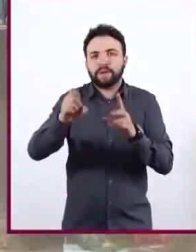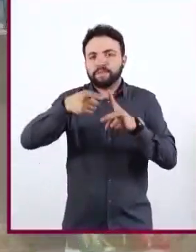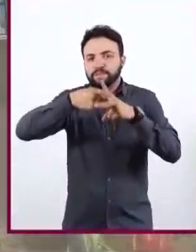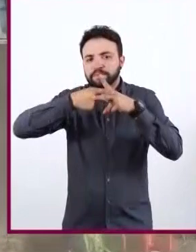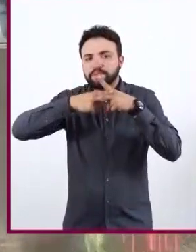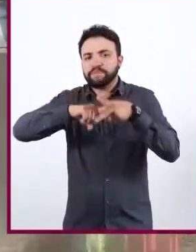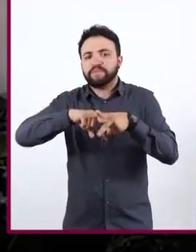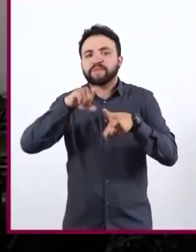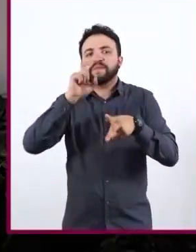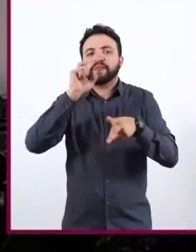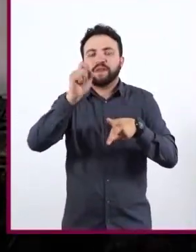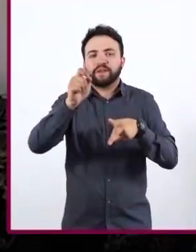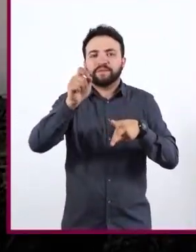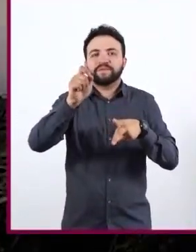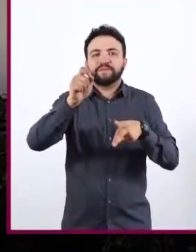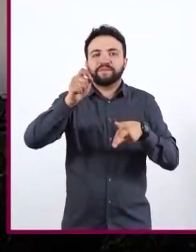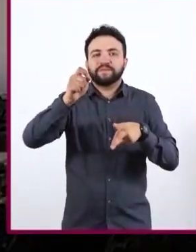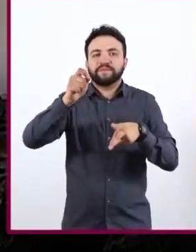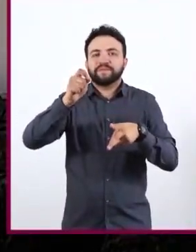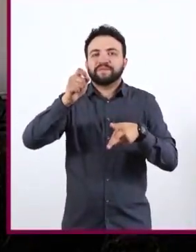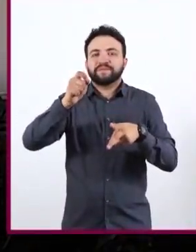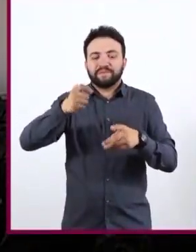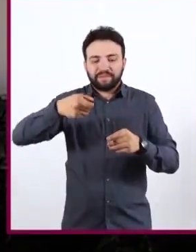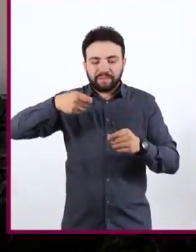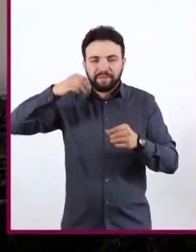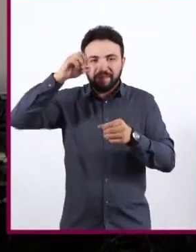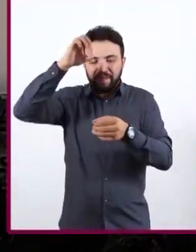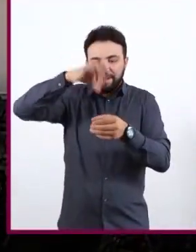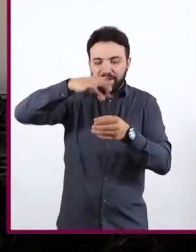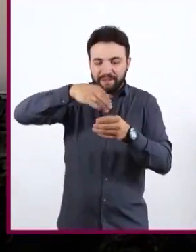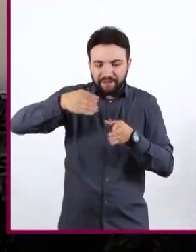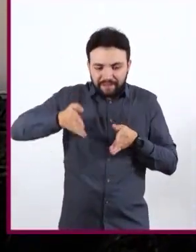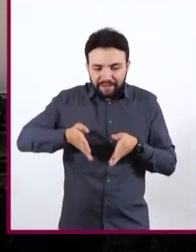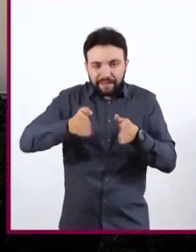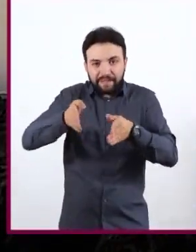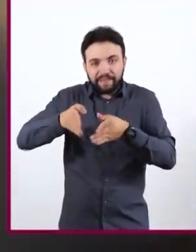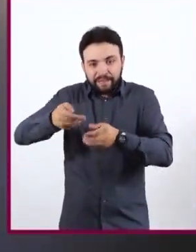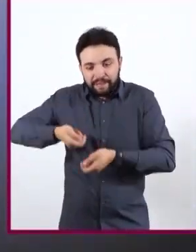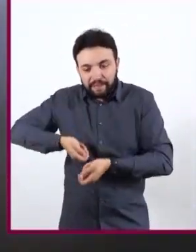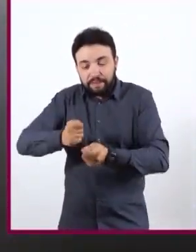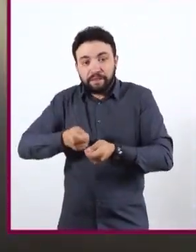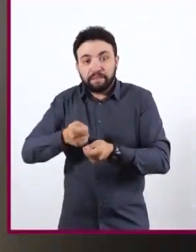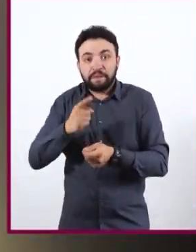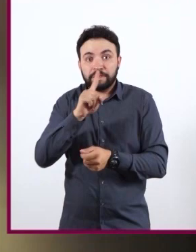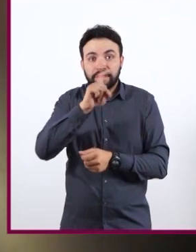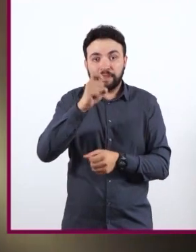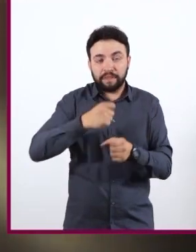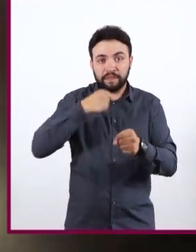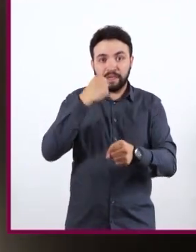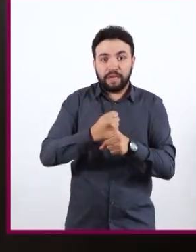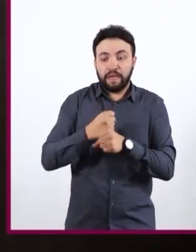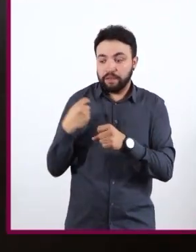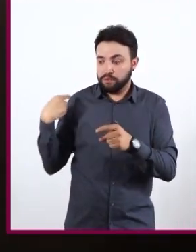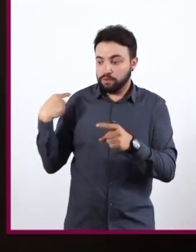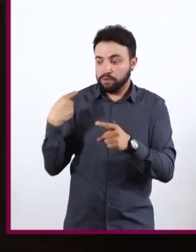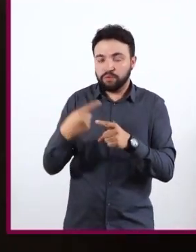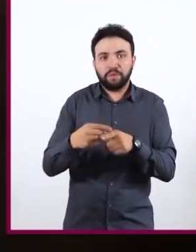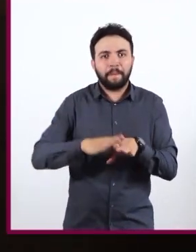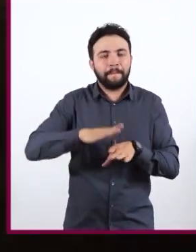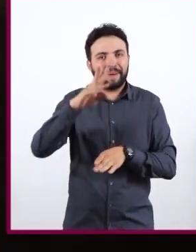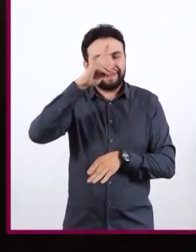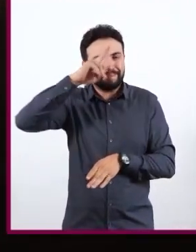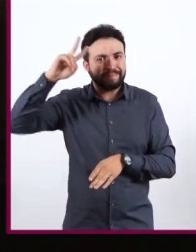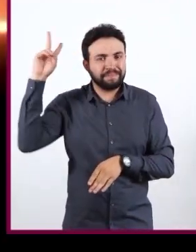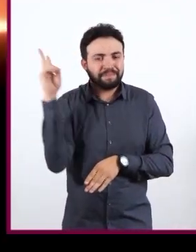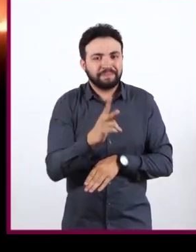de la agricultura. Sin embargo, desde hace poco más de 100 años que se hicieron más visibles los impactos en la composición y estructura